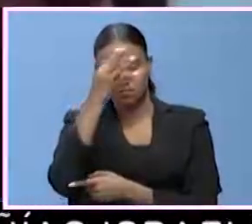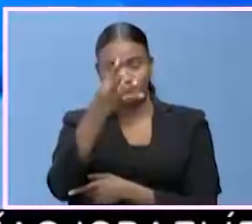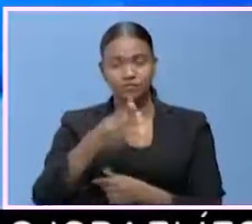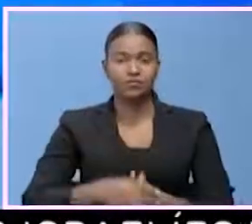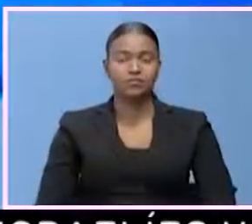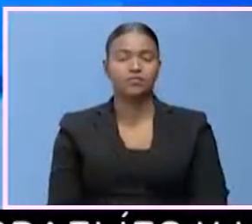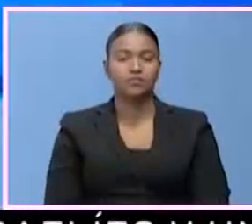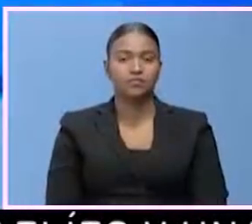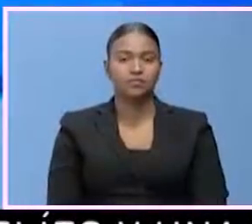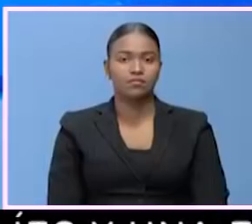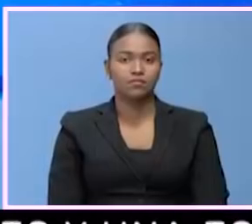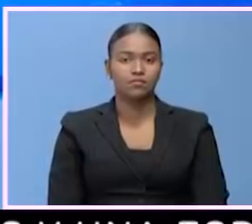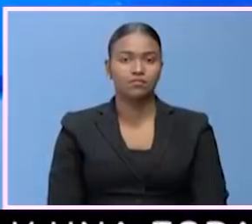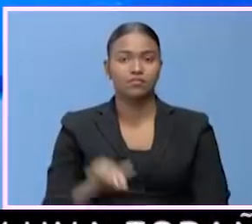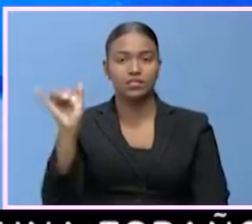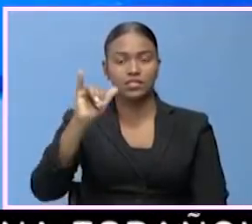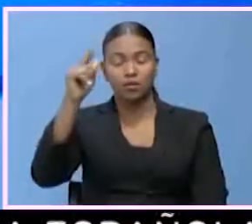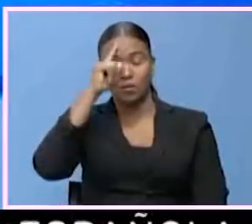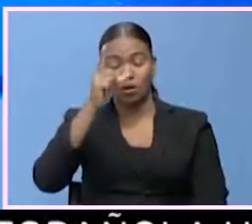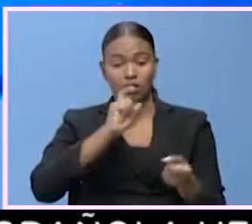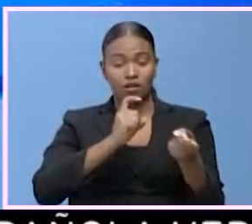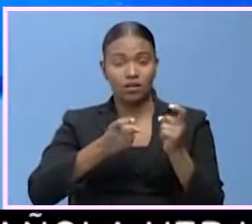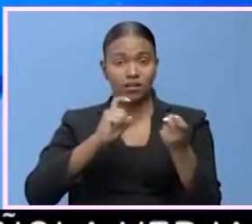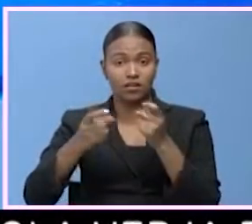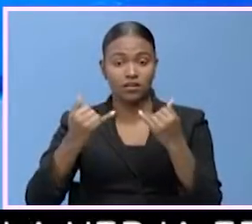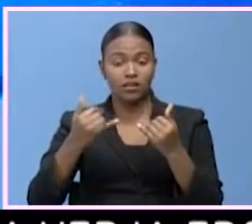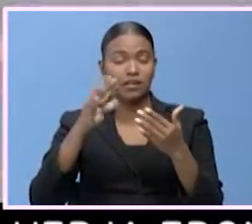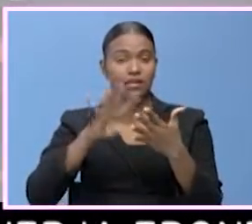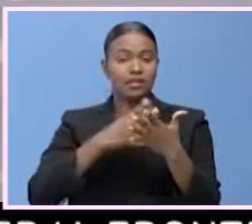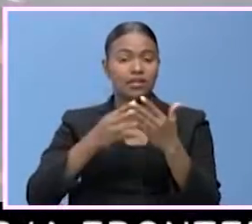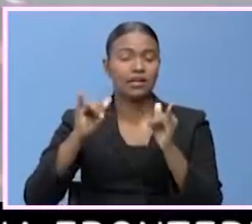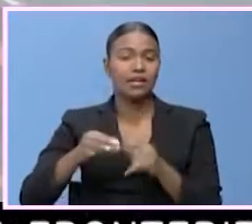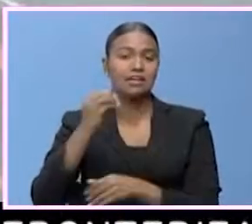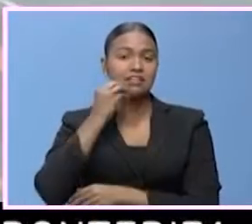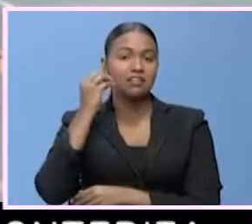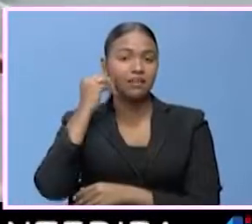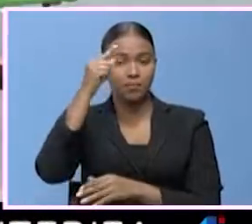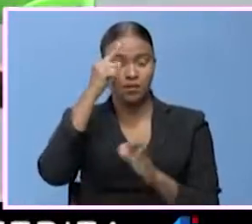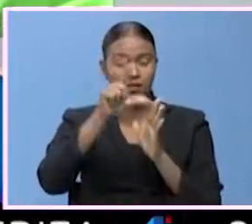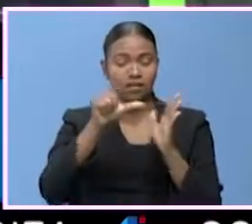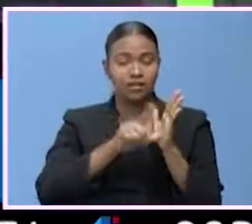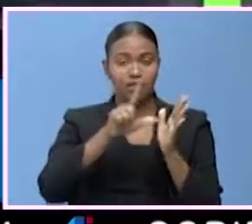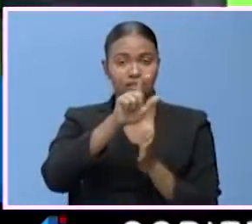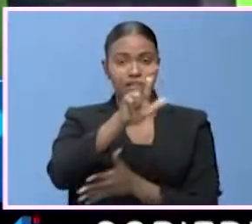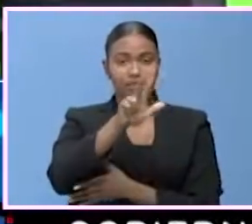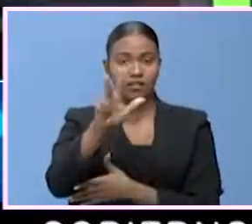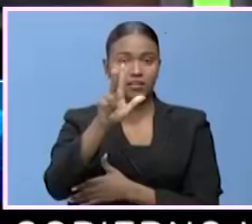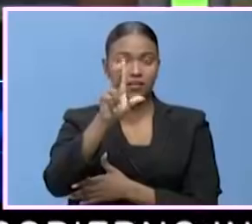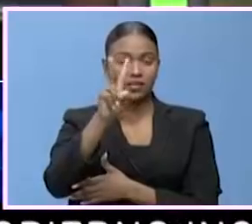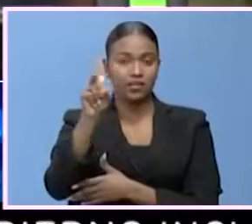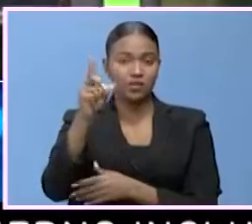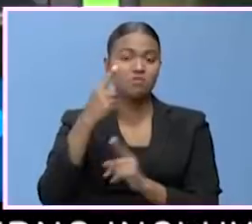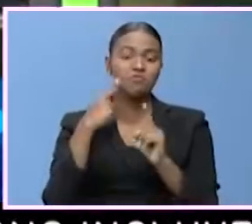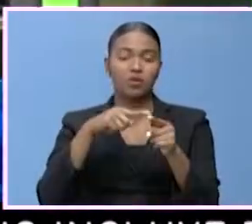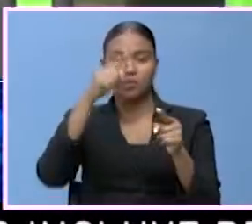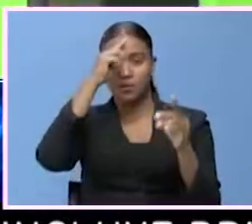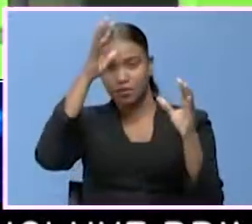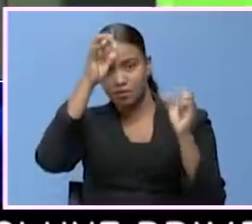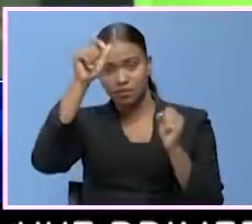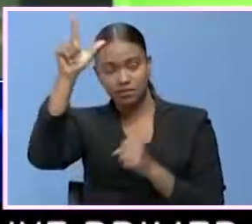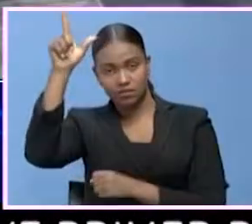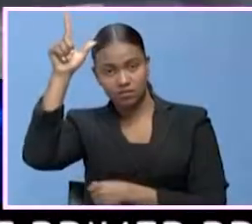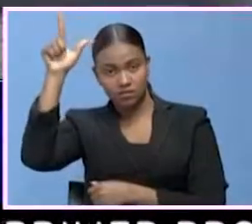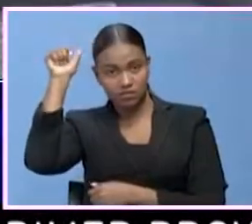Paulino. Señores, y por la flexibilización del toque de queda debido al decreto 133-21 emitido anoche por el presidente